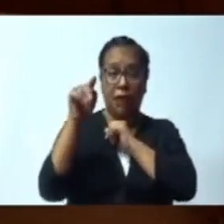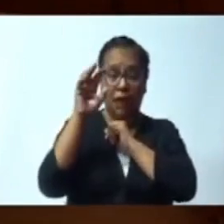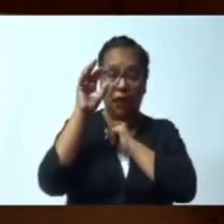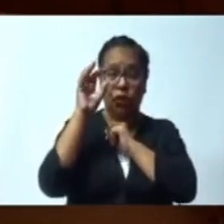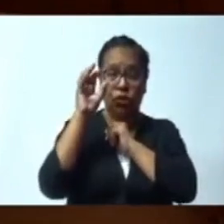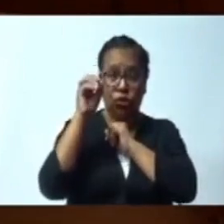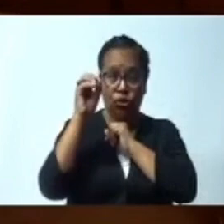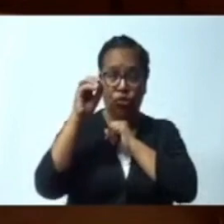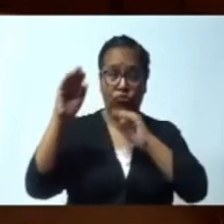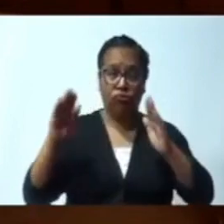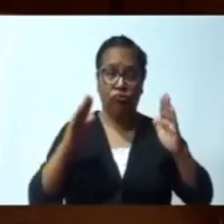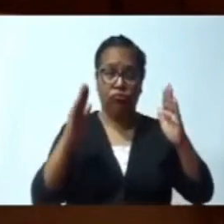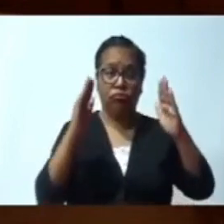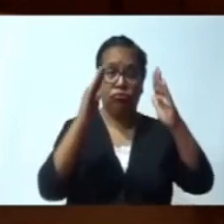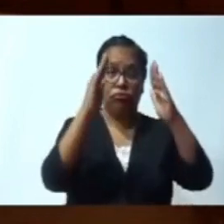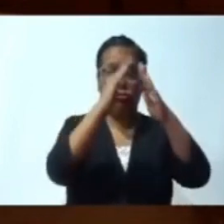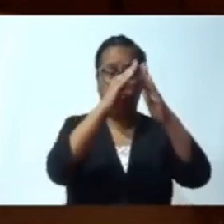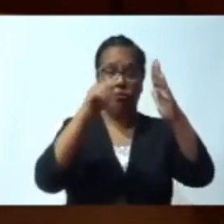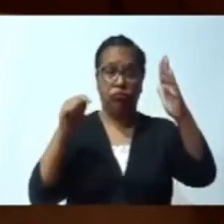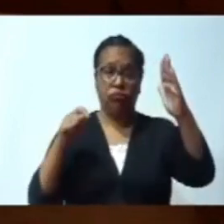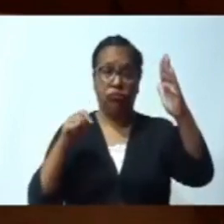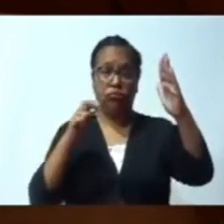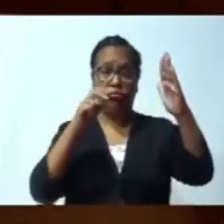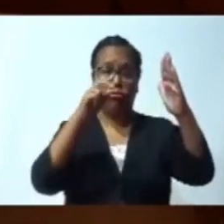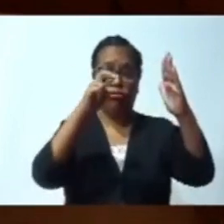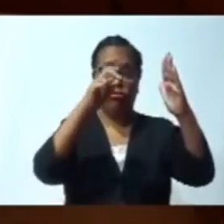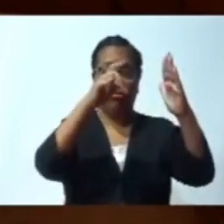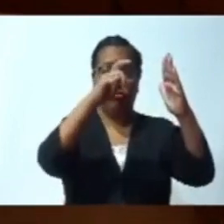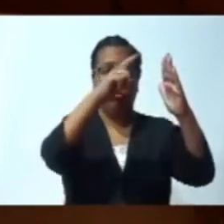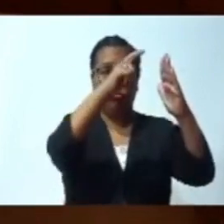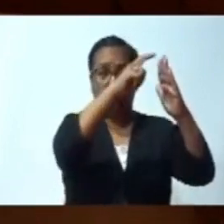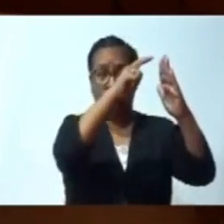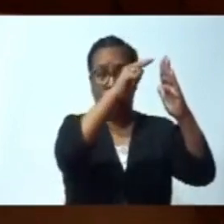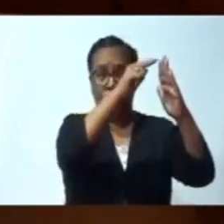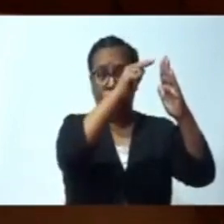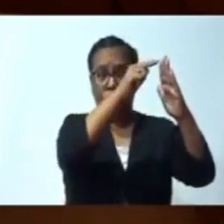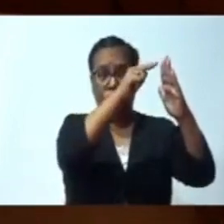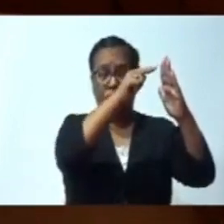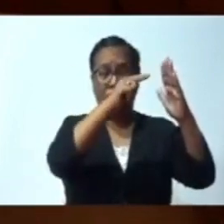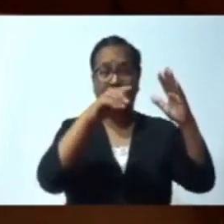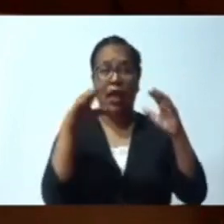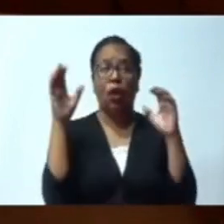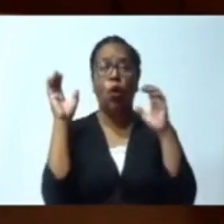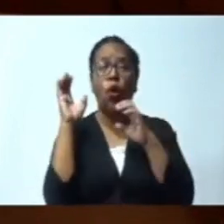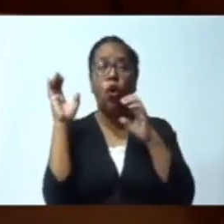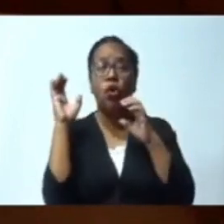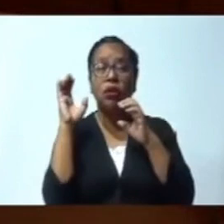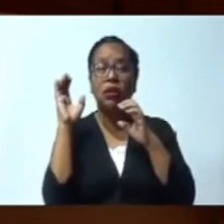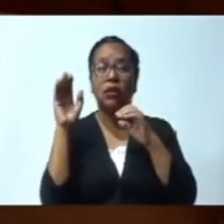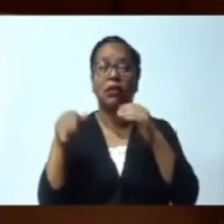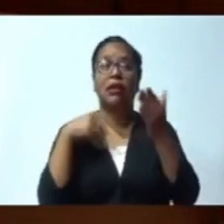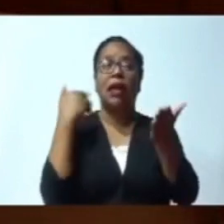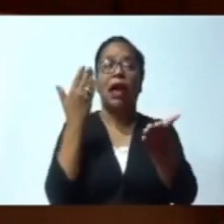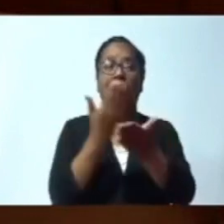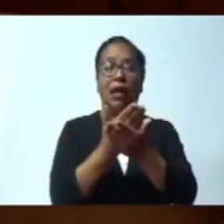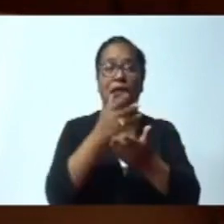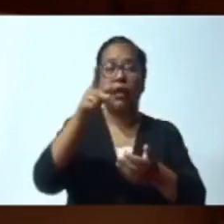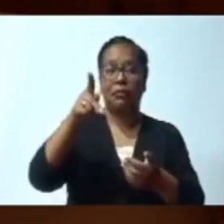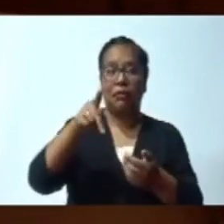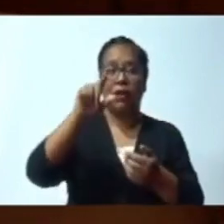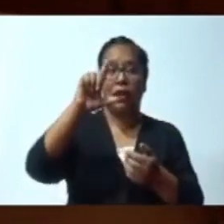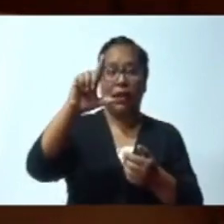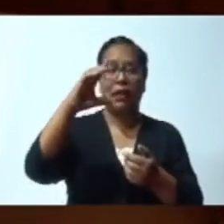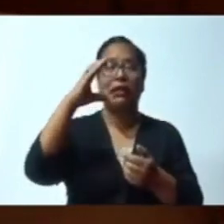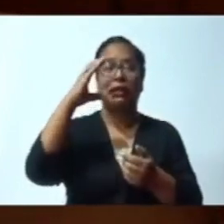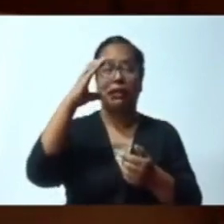cadena de montañas que va desde Constanza a Padre de las Casas y pertenece a la sección Las Cañitas, municipio de Padre de las